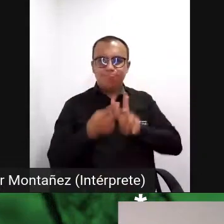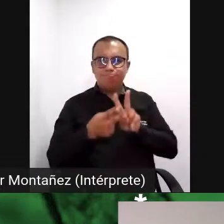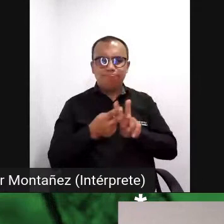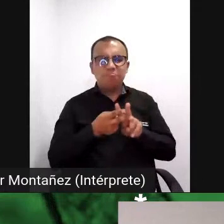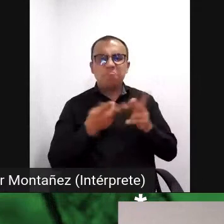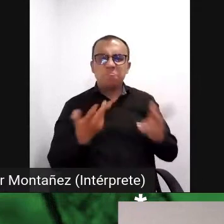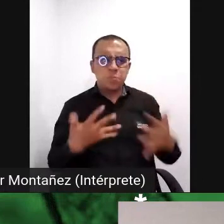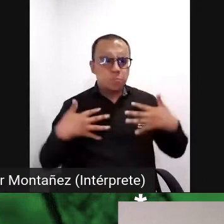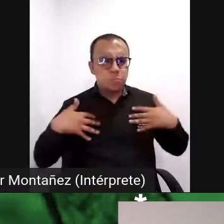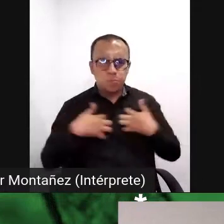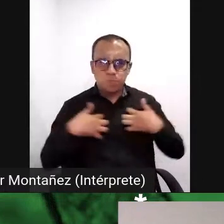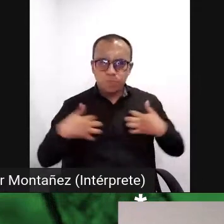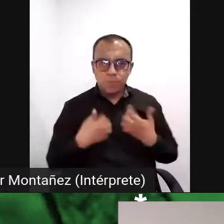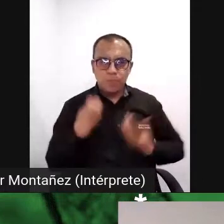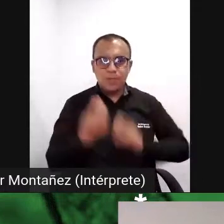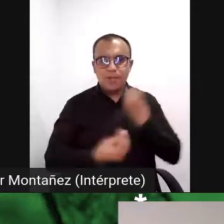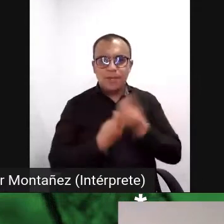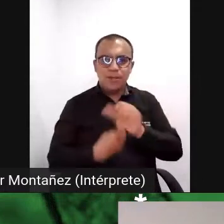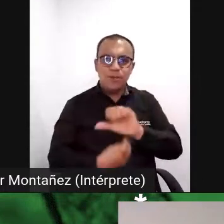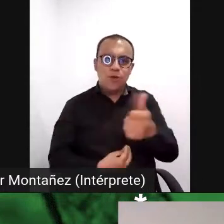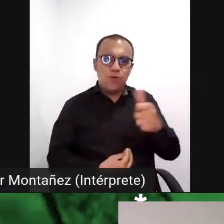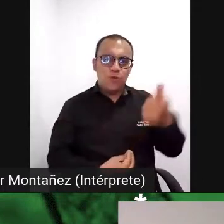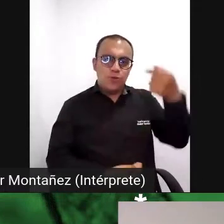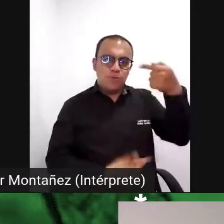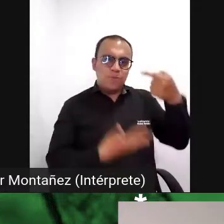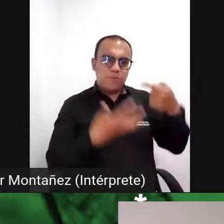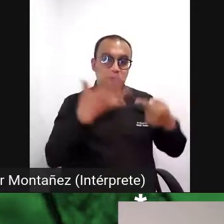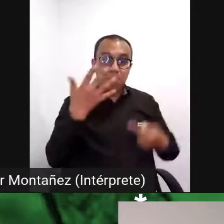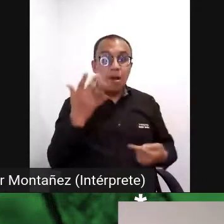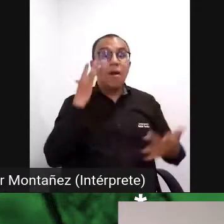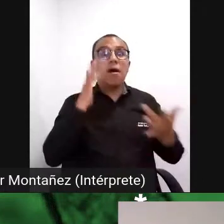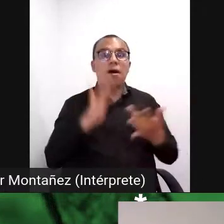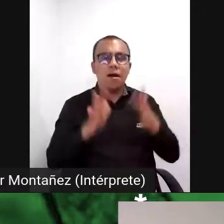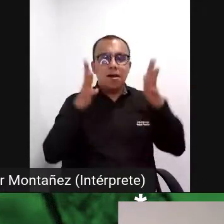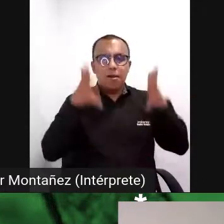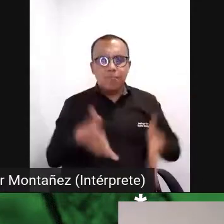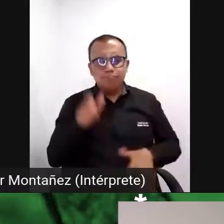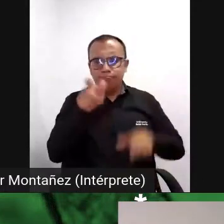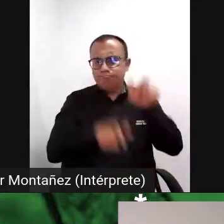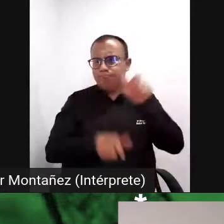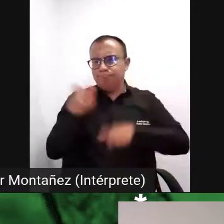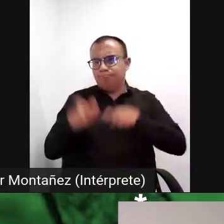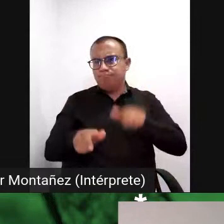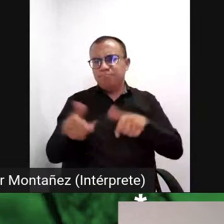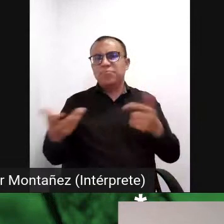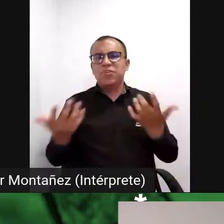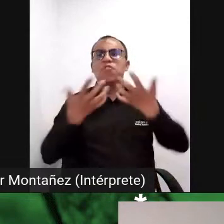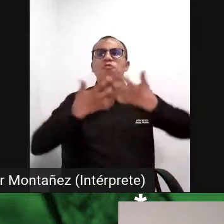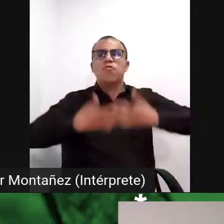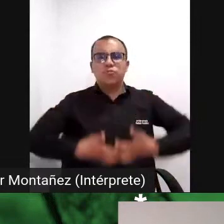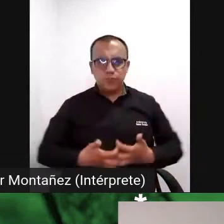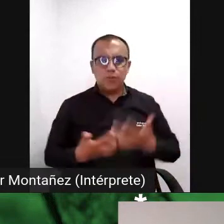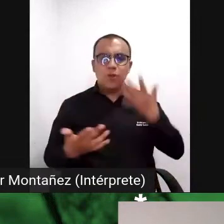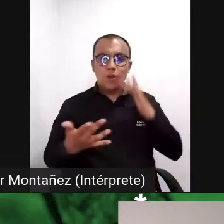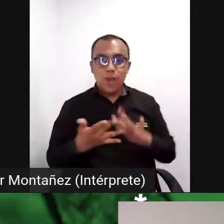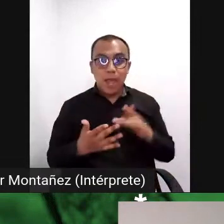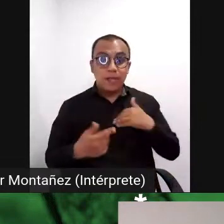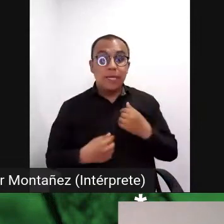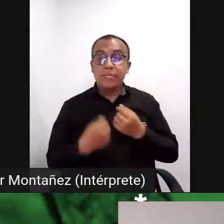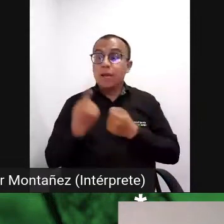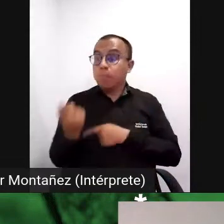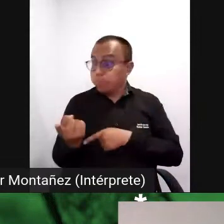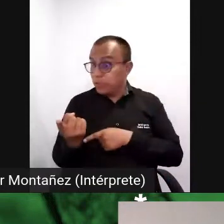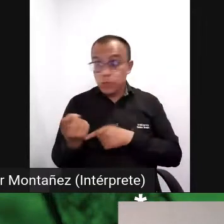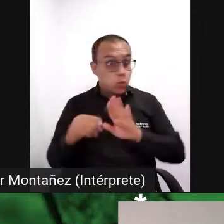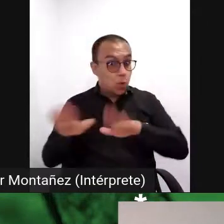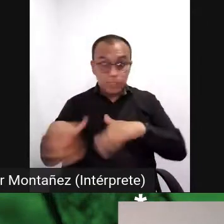estos animalitos y verlos de otra manera, no verlos retratados de otra manera, para que la gente también entienda que es funcional, que sin esta fauna no existen los